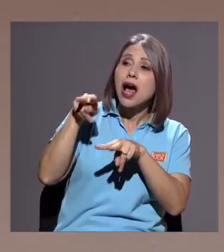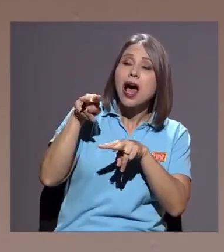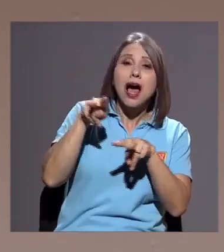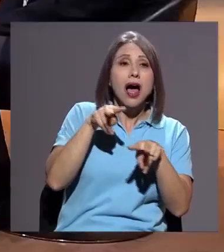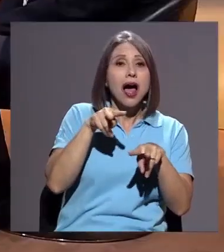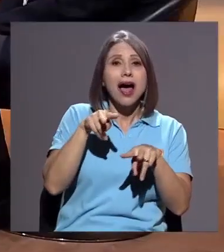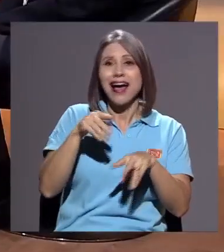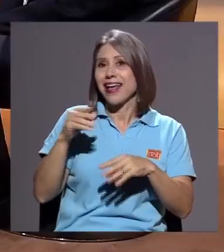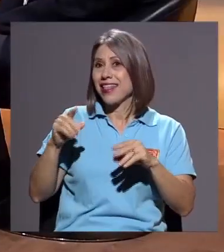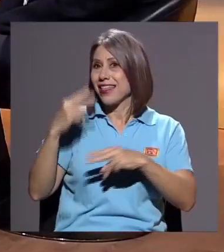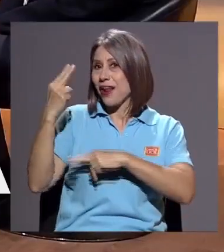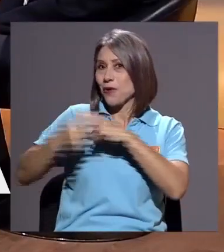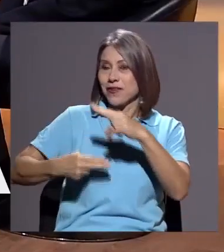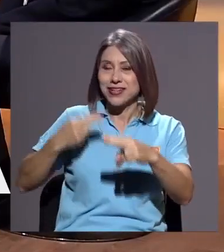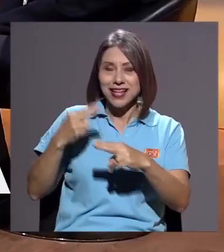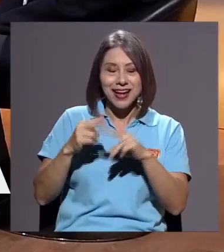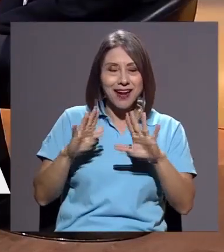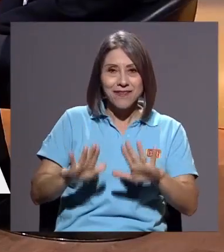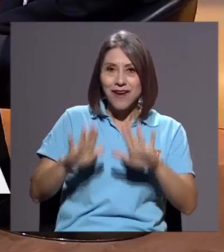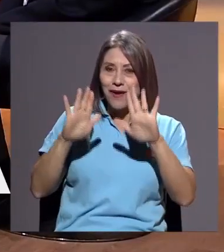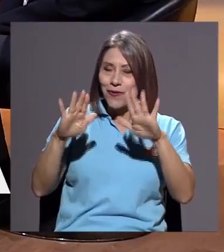era fabuloso.